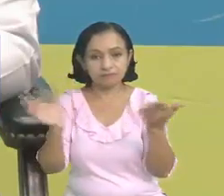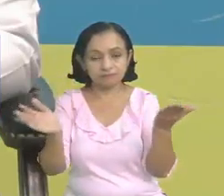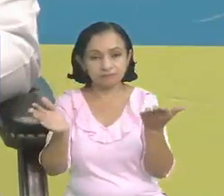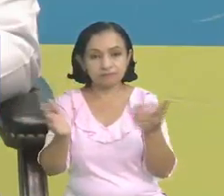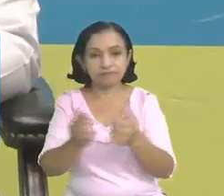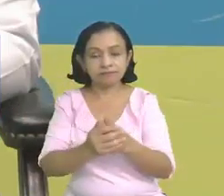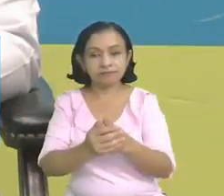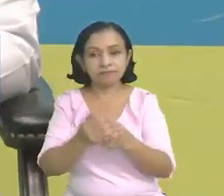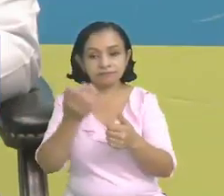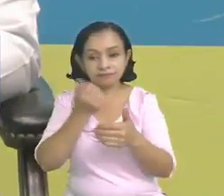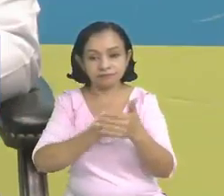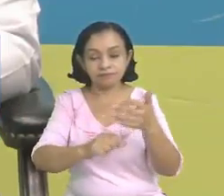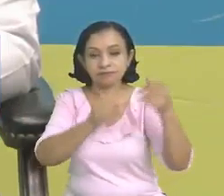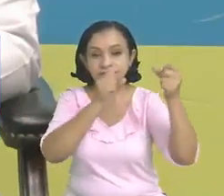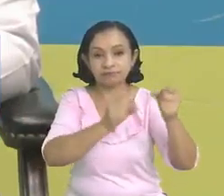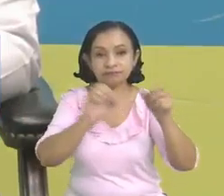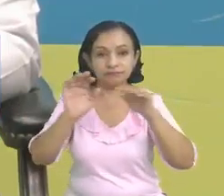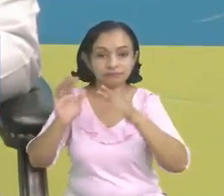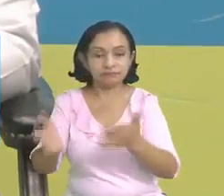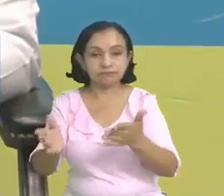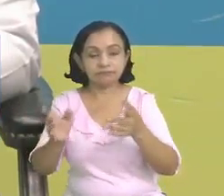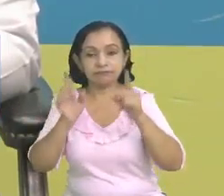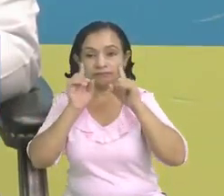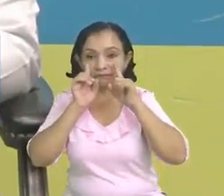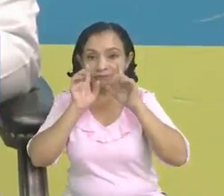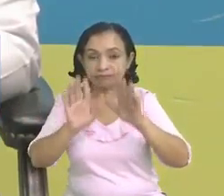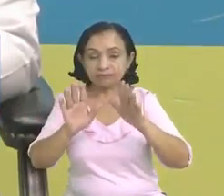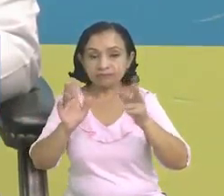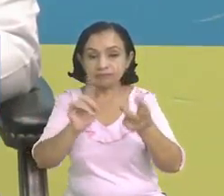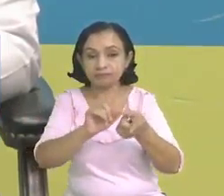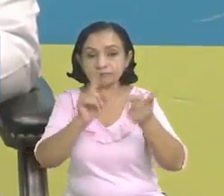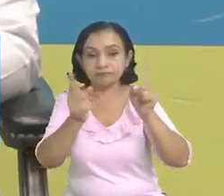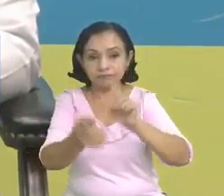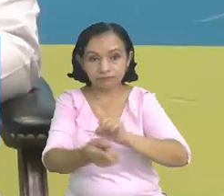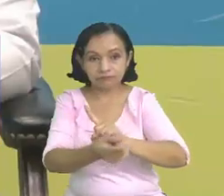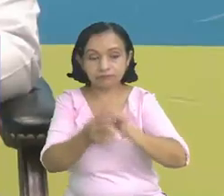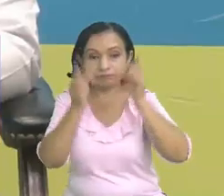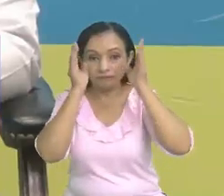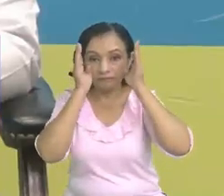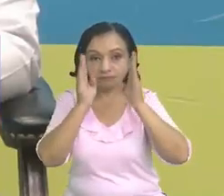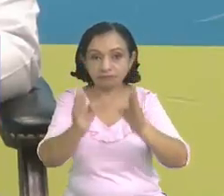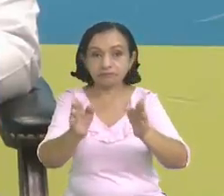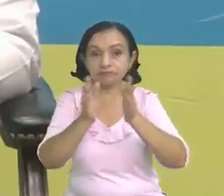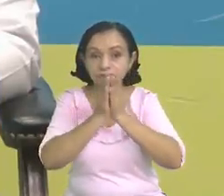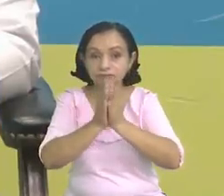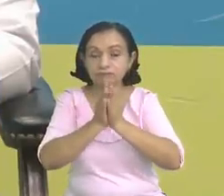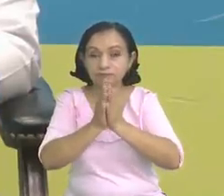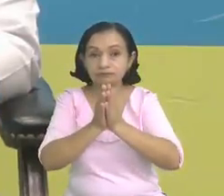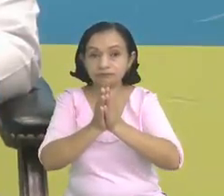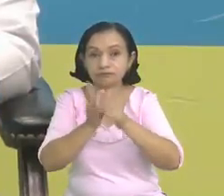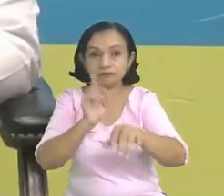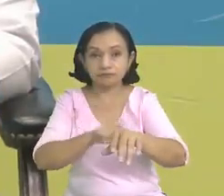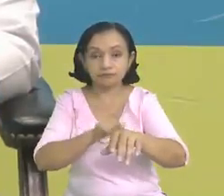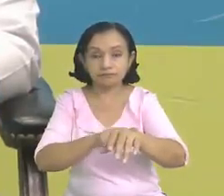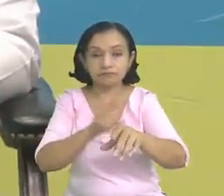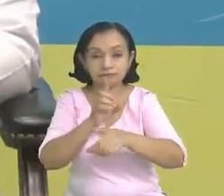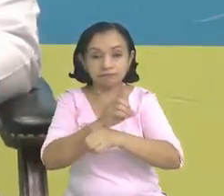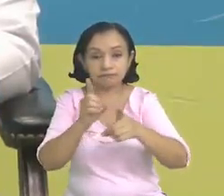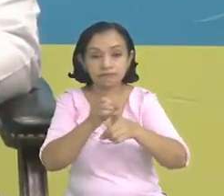de nuestros hijos e hijas, de su, que viva, puedan vivir su transformación y sus cambios, pero estar atentos y a la expectativa de qué momento requerimos